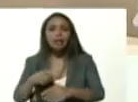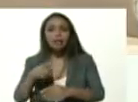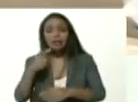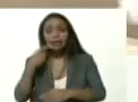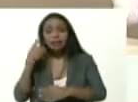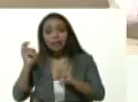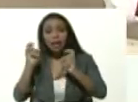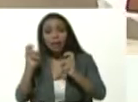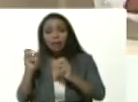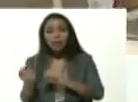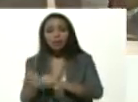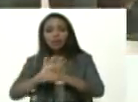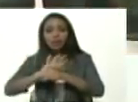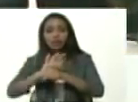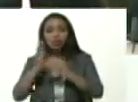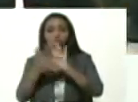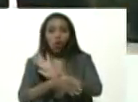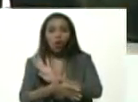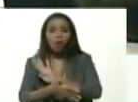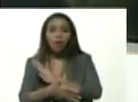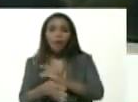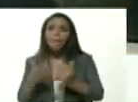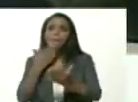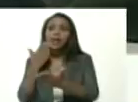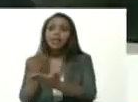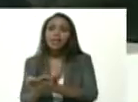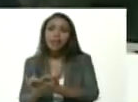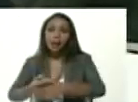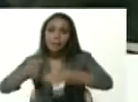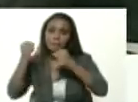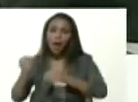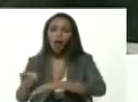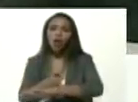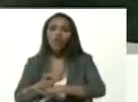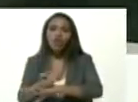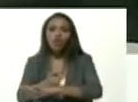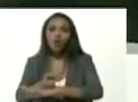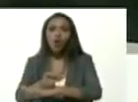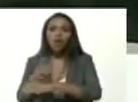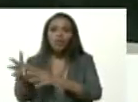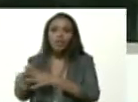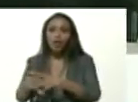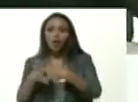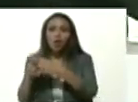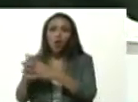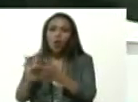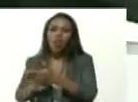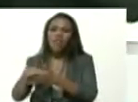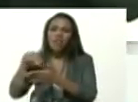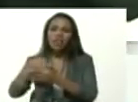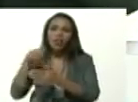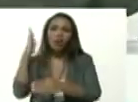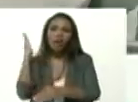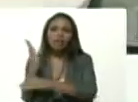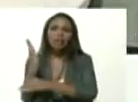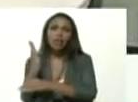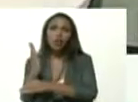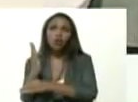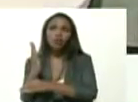del coronavirus. Exigir al gobierno de Estados Unidos levante las sanciones